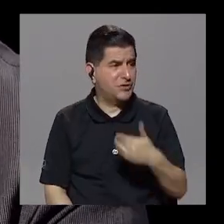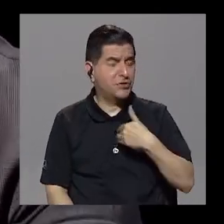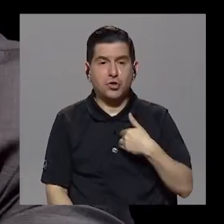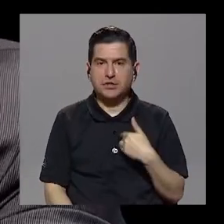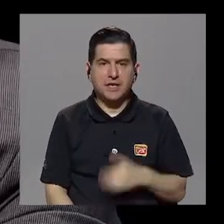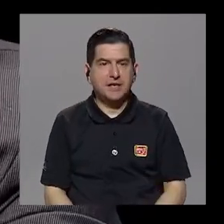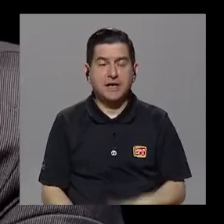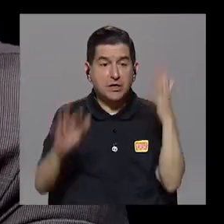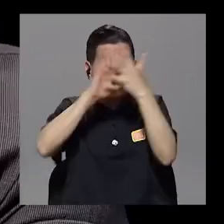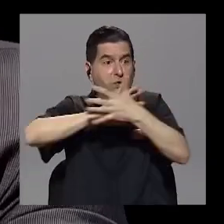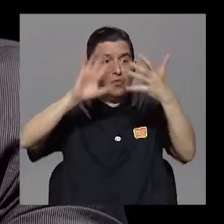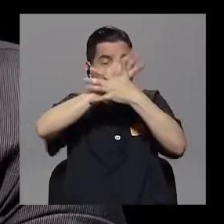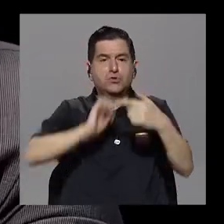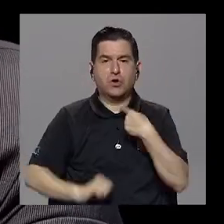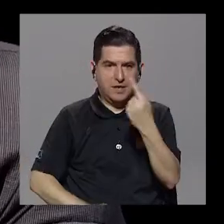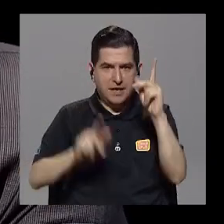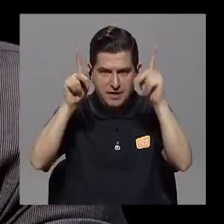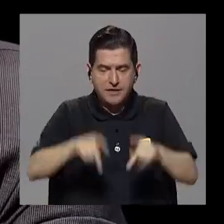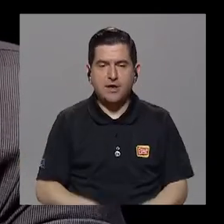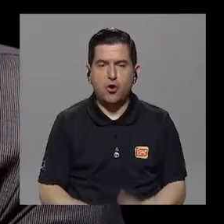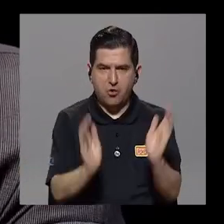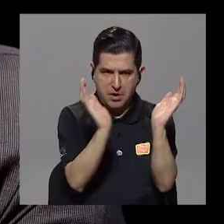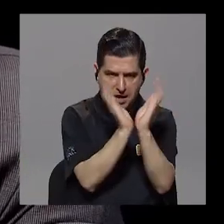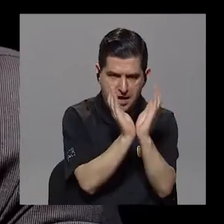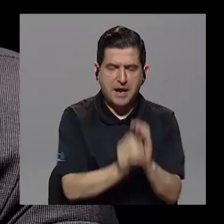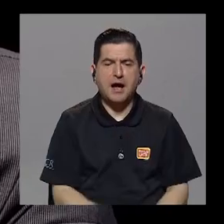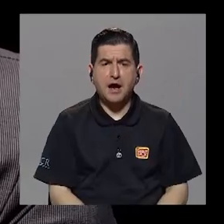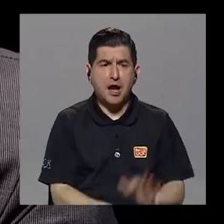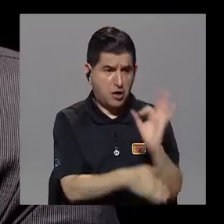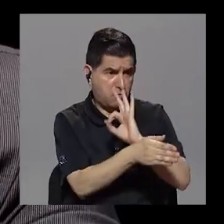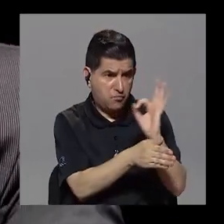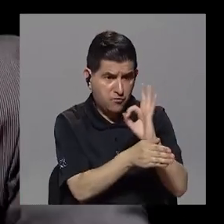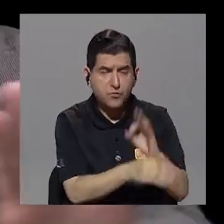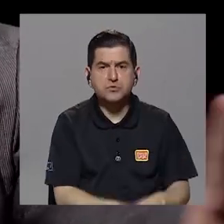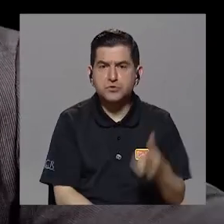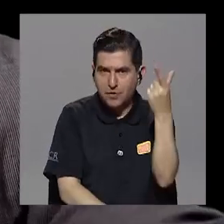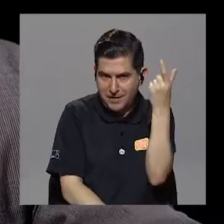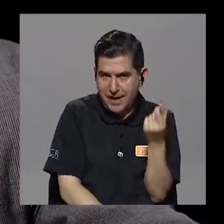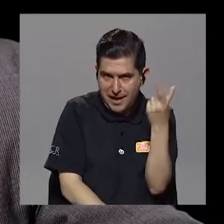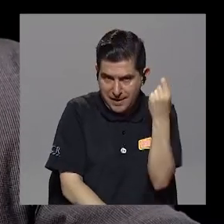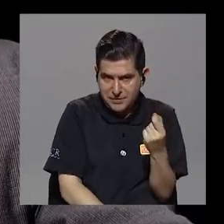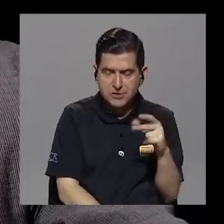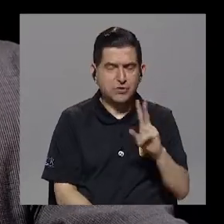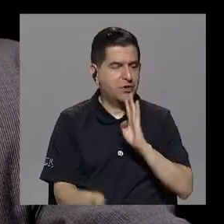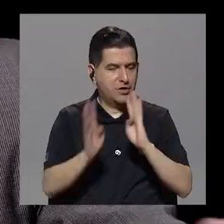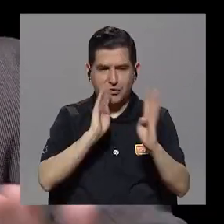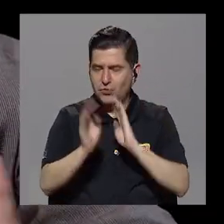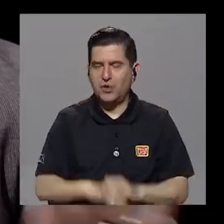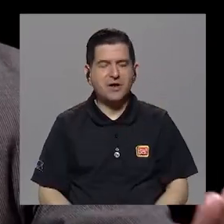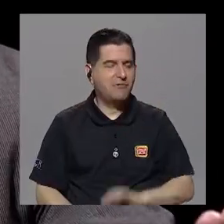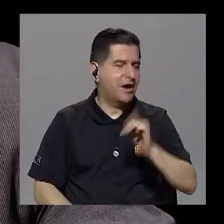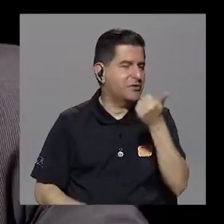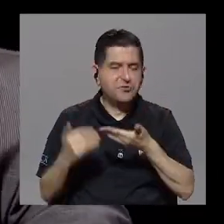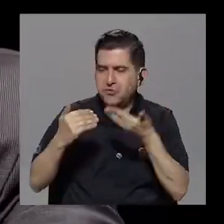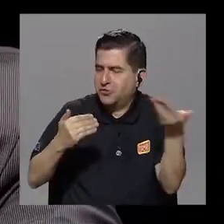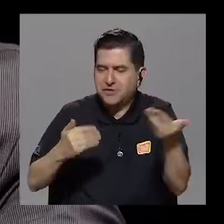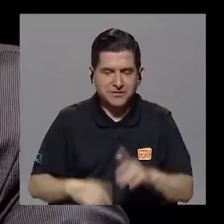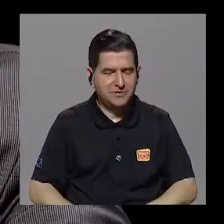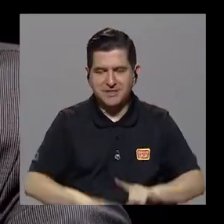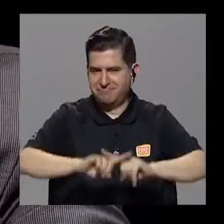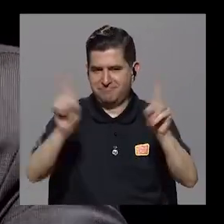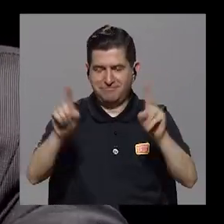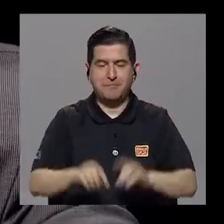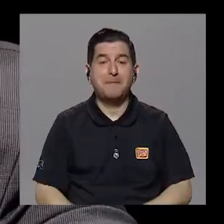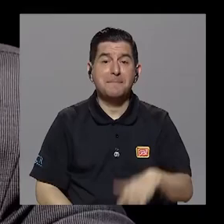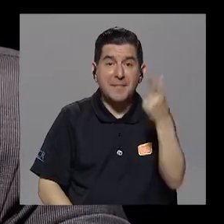caos. Por ejemplo, yo siempre le digo a la gente, la caja operativamente en pensiones, no voy a entrar a hablar de los SEBAIS y eso es otro problema,